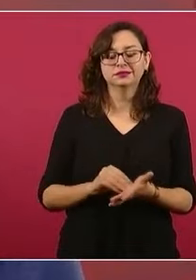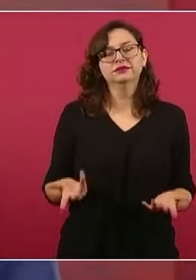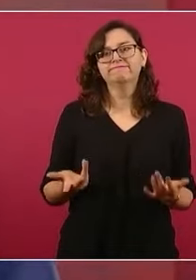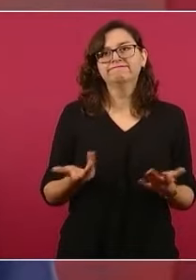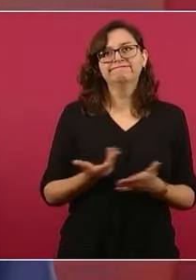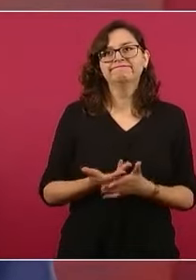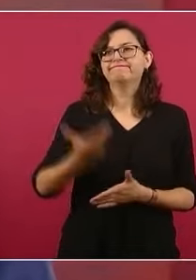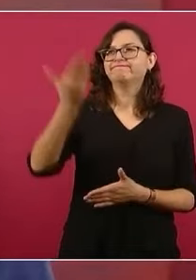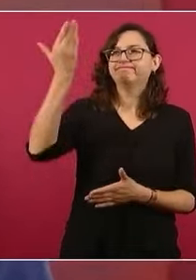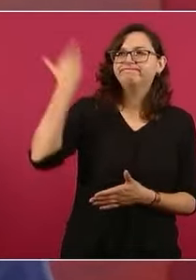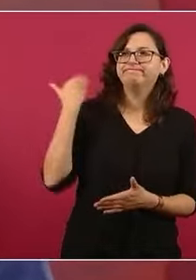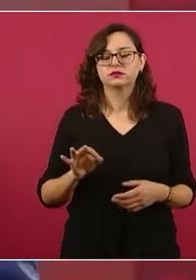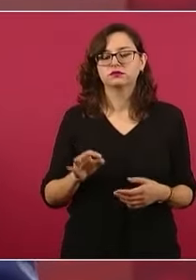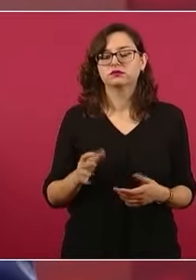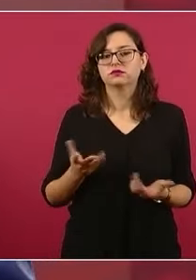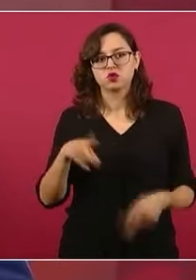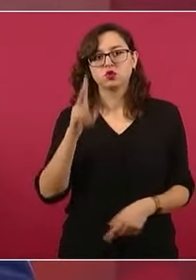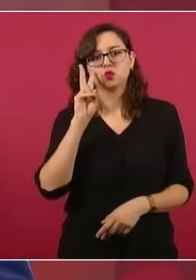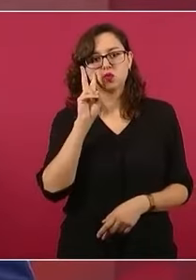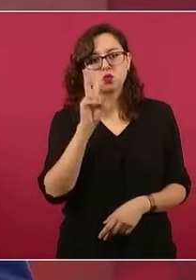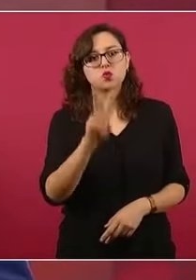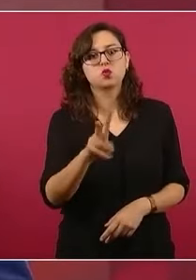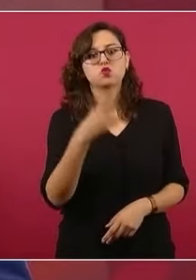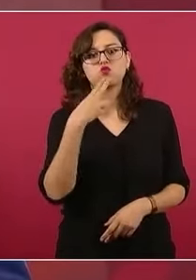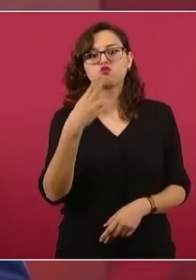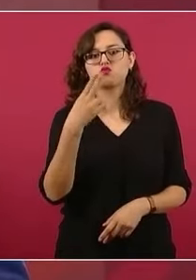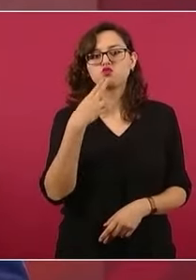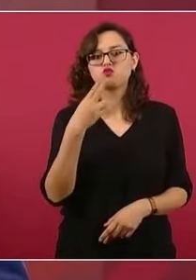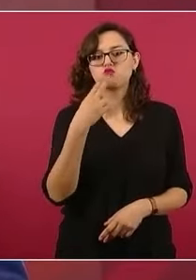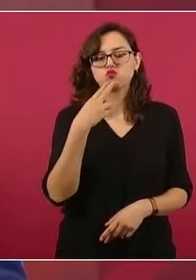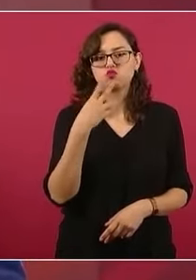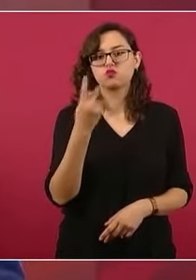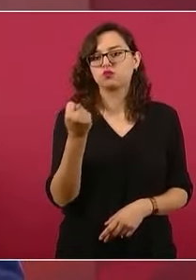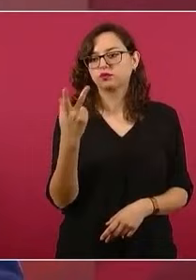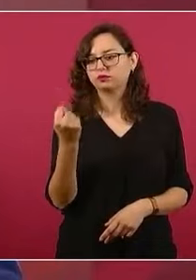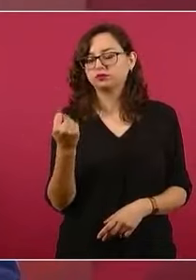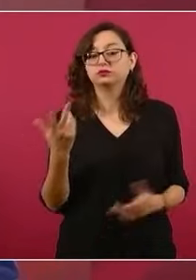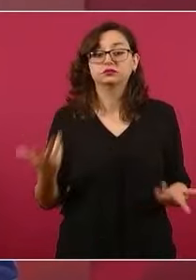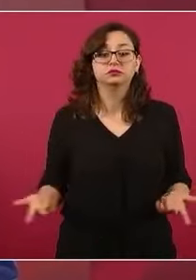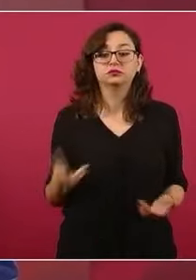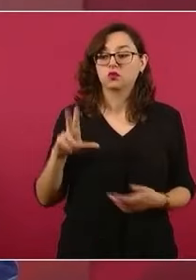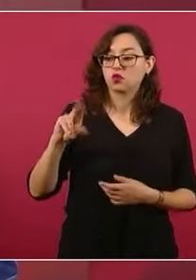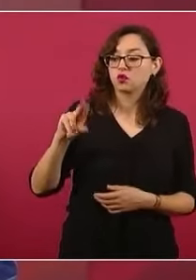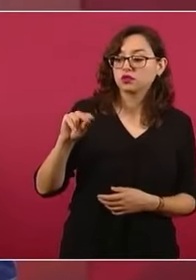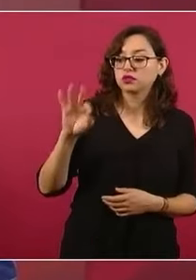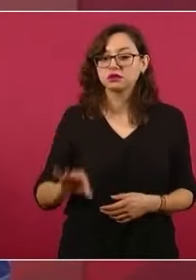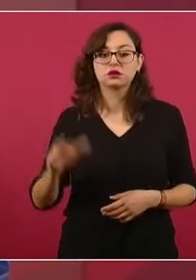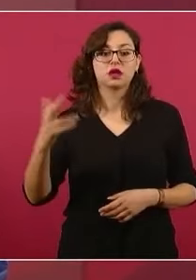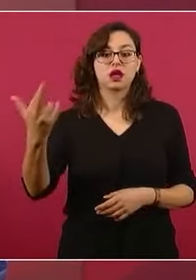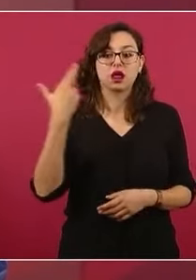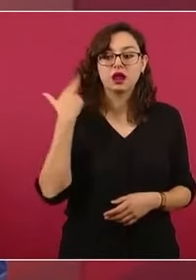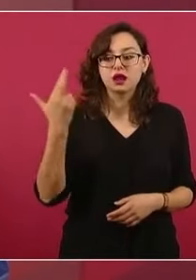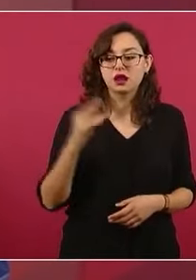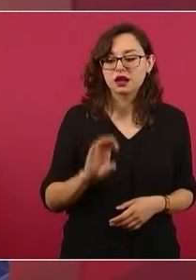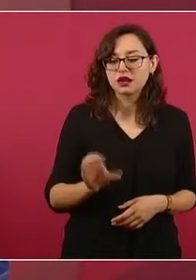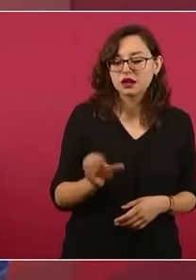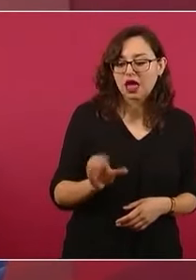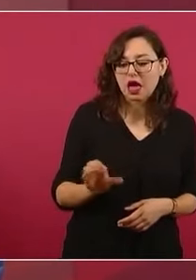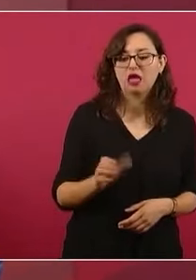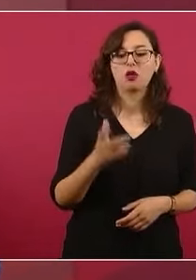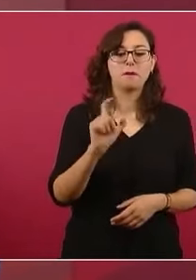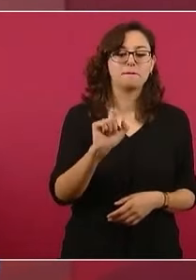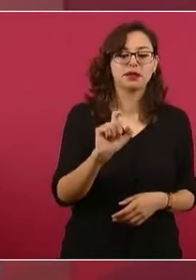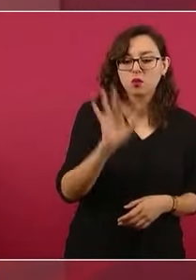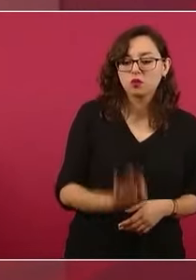tenía 80% o 70%, y la radio 20% y los periódicos 10%. Pues ya no es así, pero